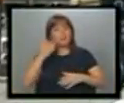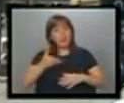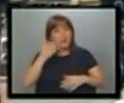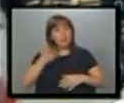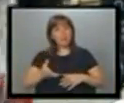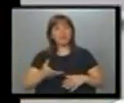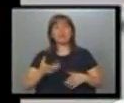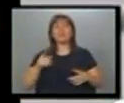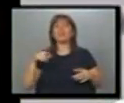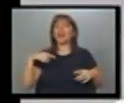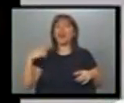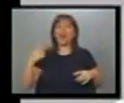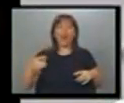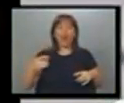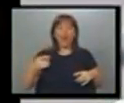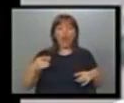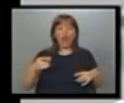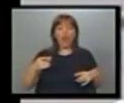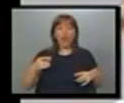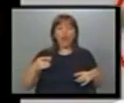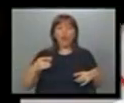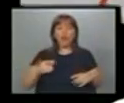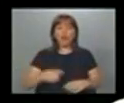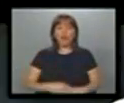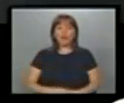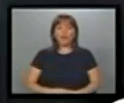convierten en verdaderos peligros sobre ruedas.